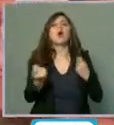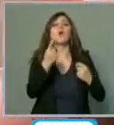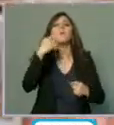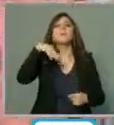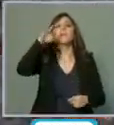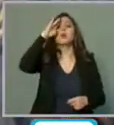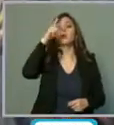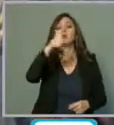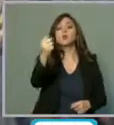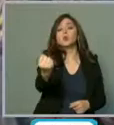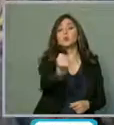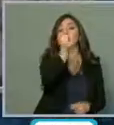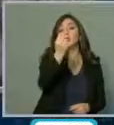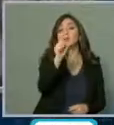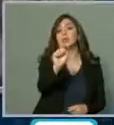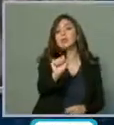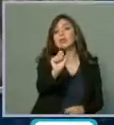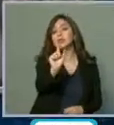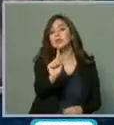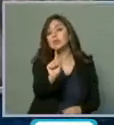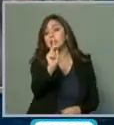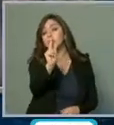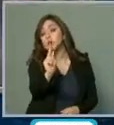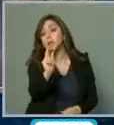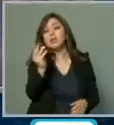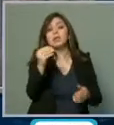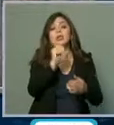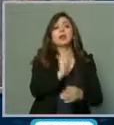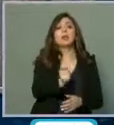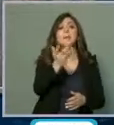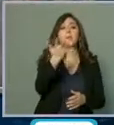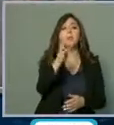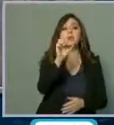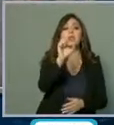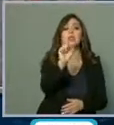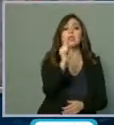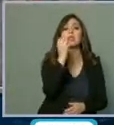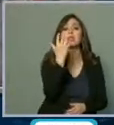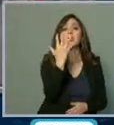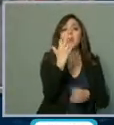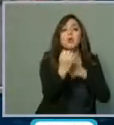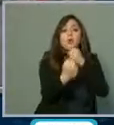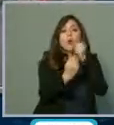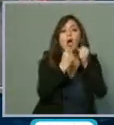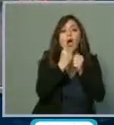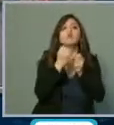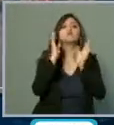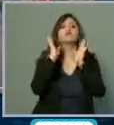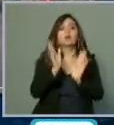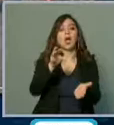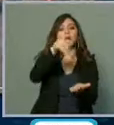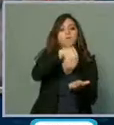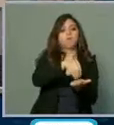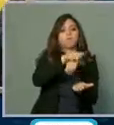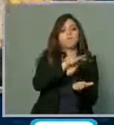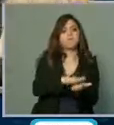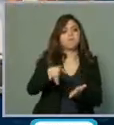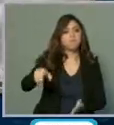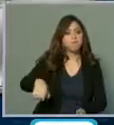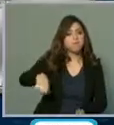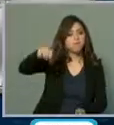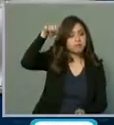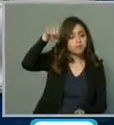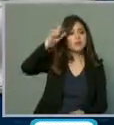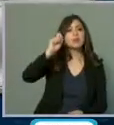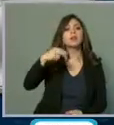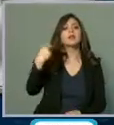60, 70, 80, según el INSEN, 65 años consideras ya una persona de la tercera edad, ¿no? Ok. Ya no se le llama viejo,